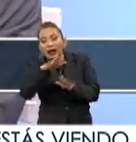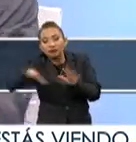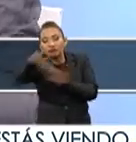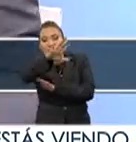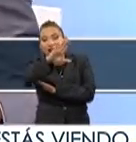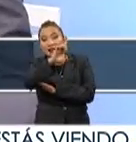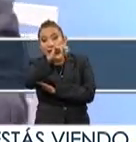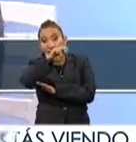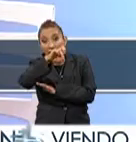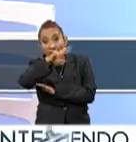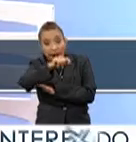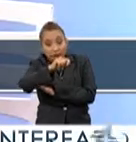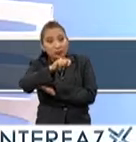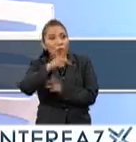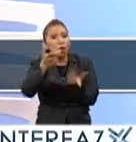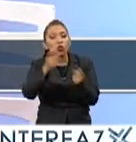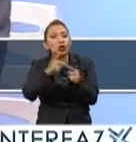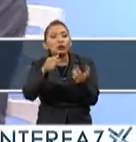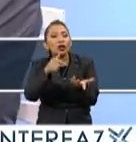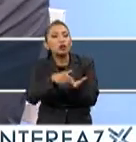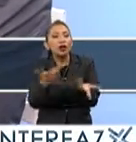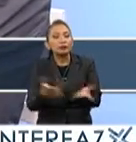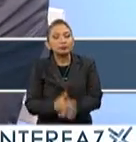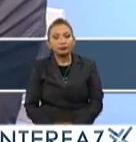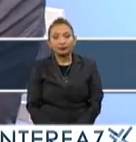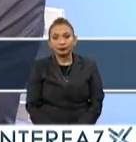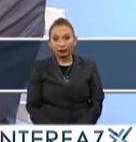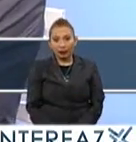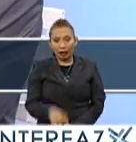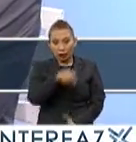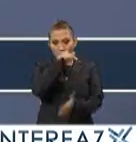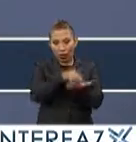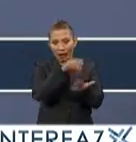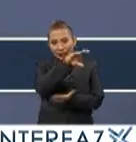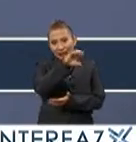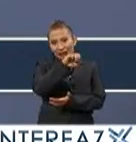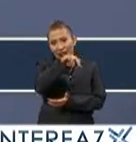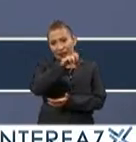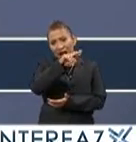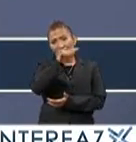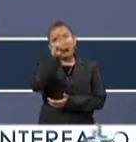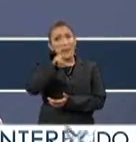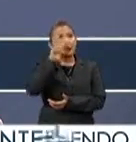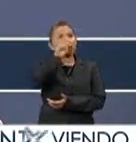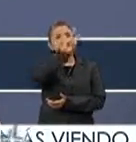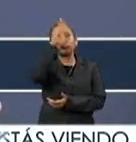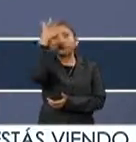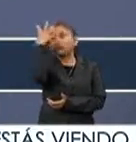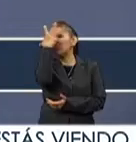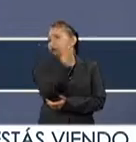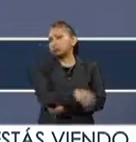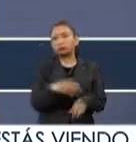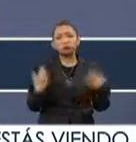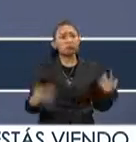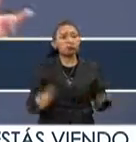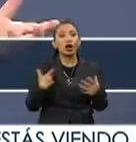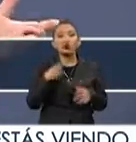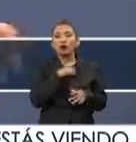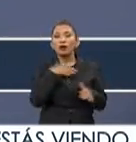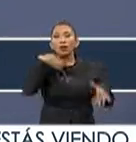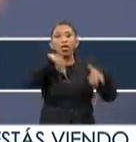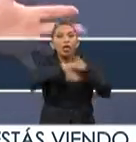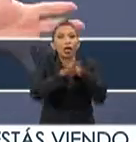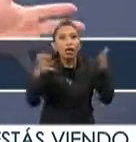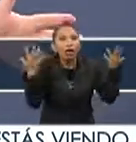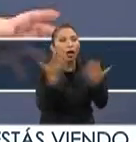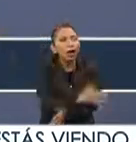del CENAR o del recinto del CENAR, que es muy amplio. El recinto del CENAR es una verdadera maravilla. O sea, ya nada más por ir al